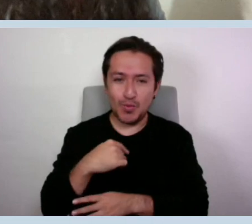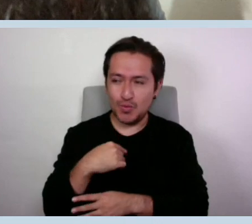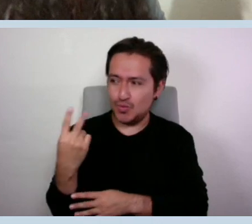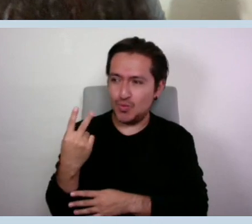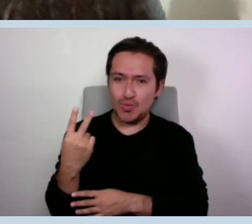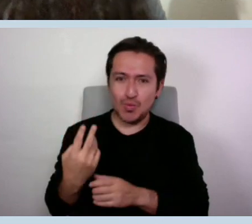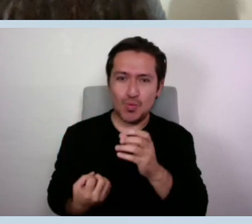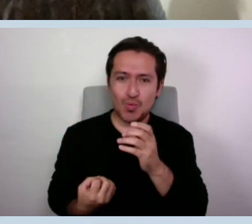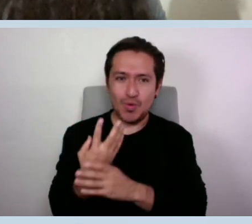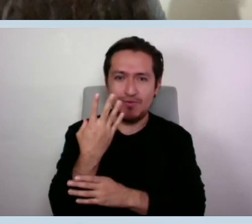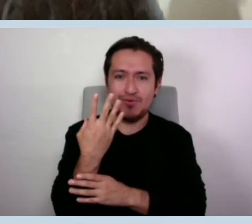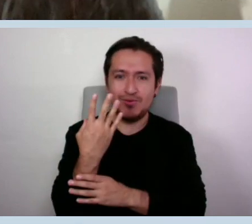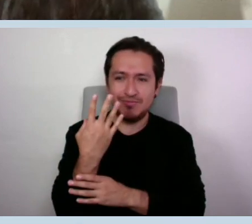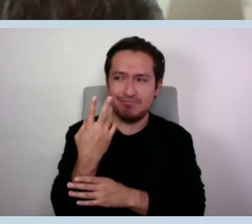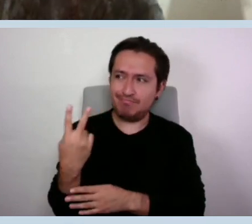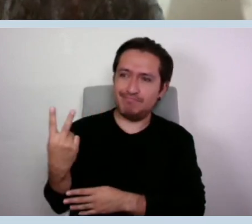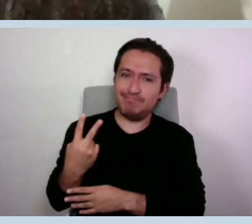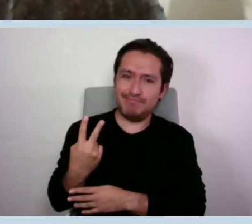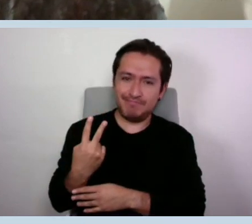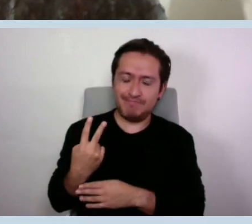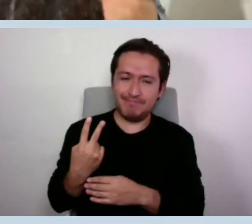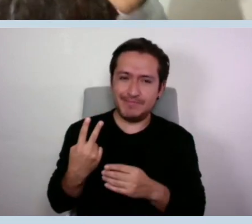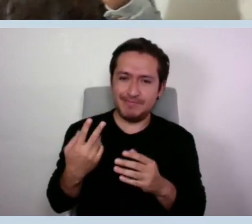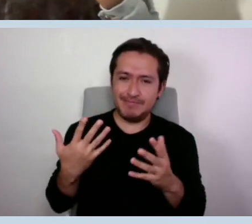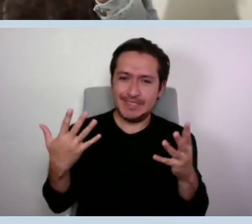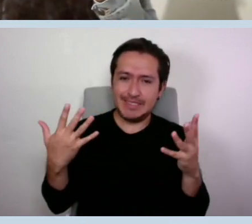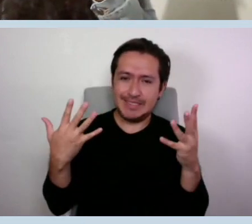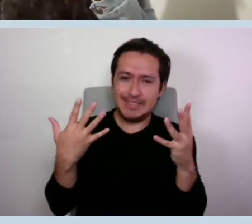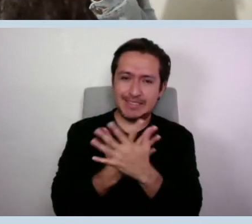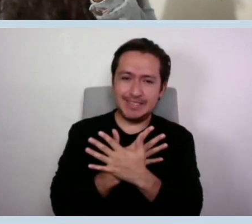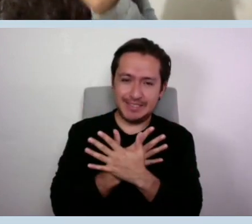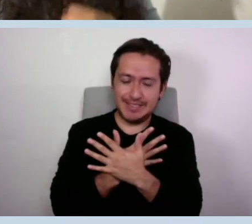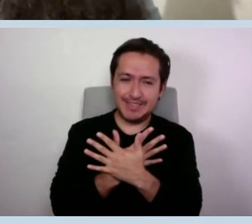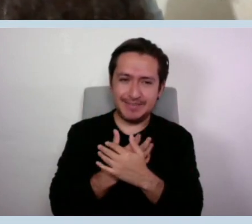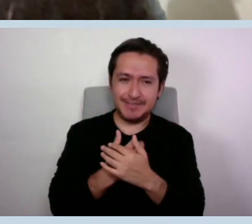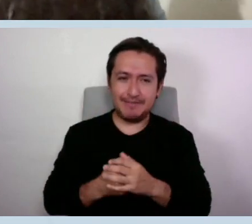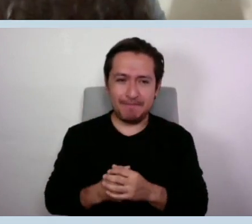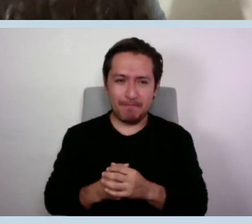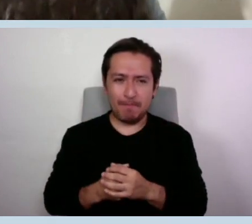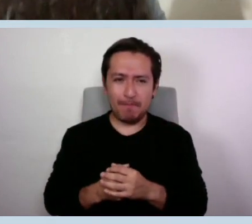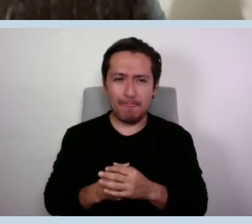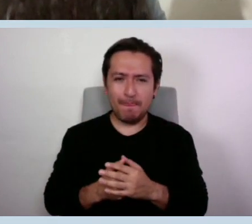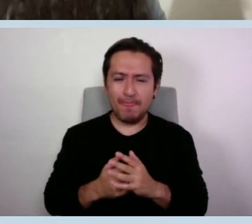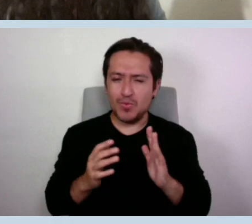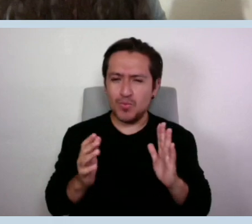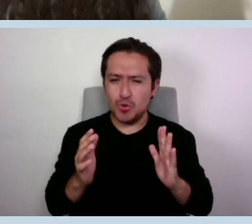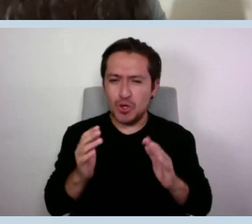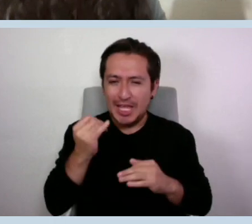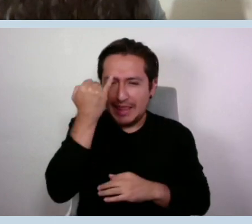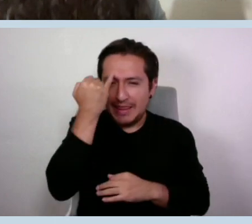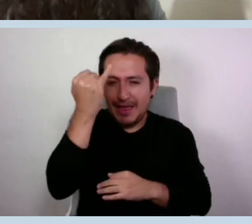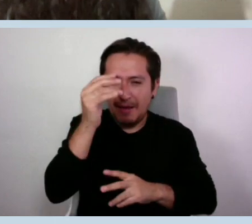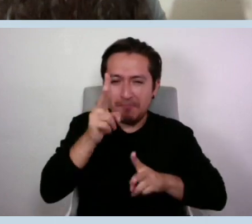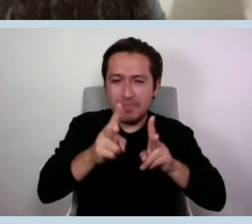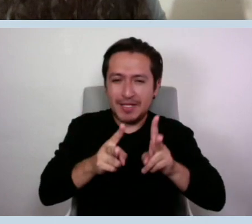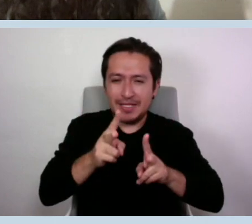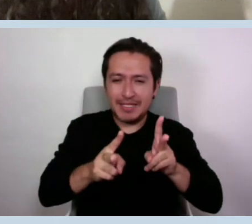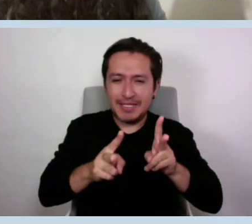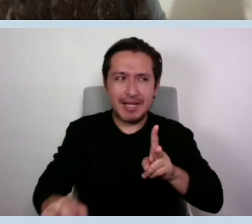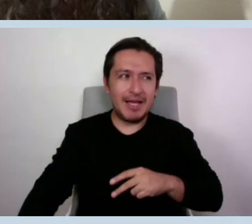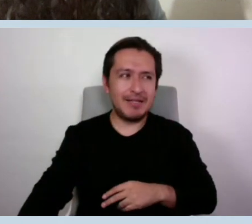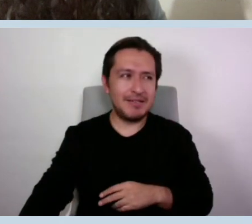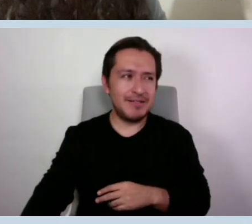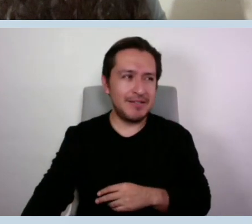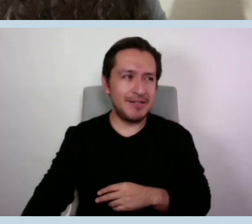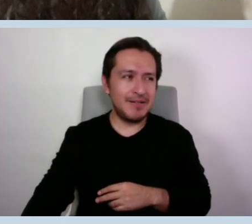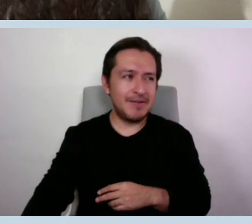nuevos entonces como que íbamos a hablar algo así de del desnudo